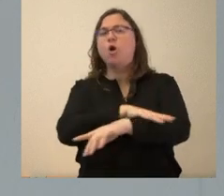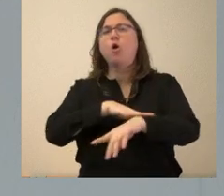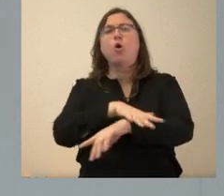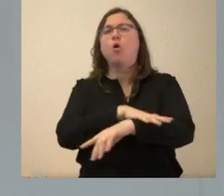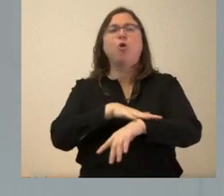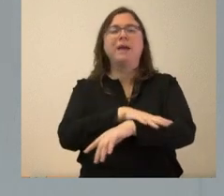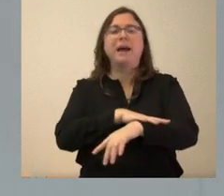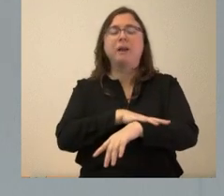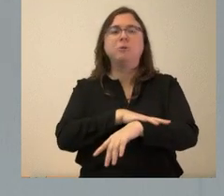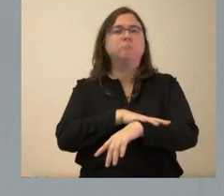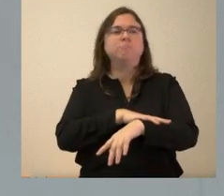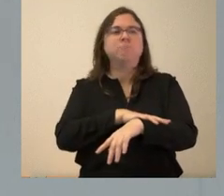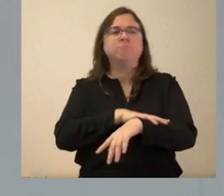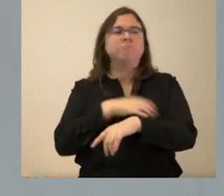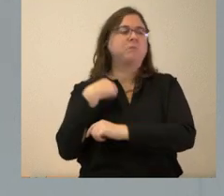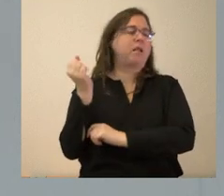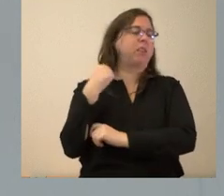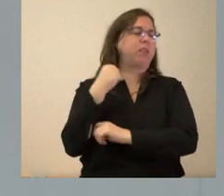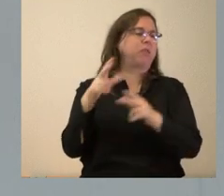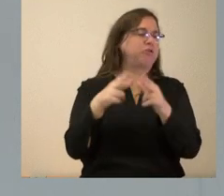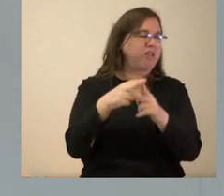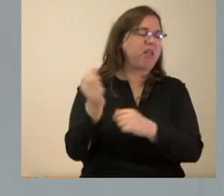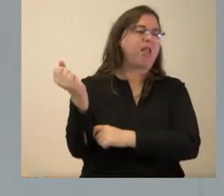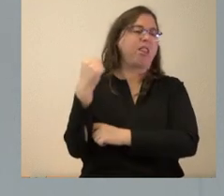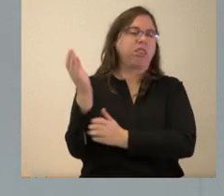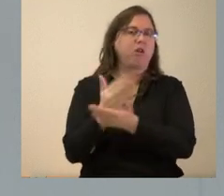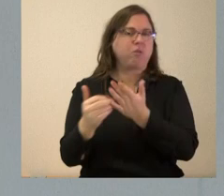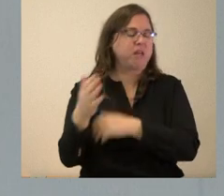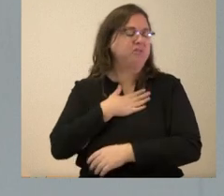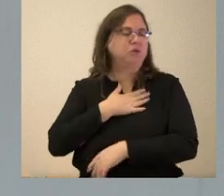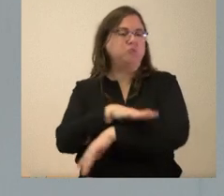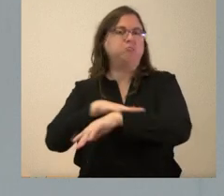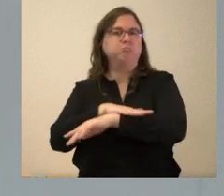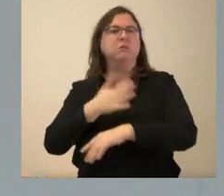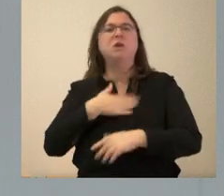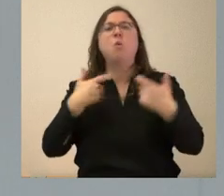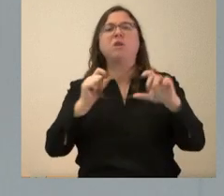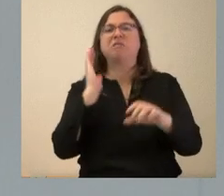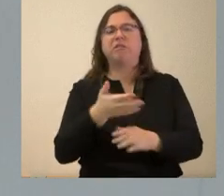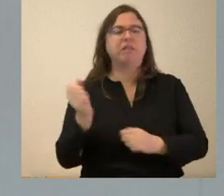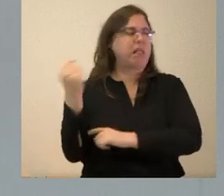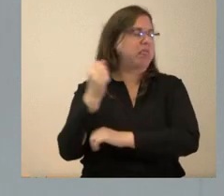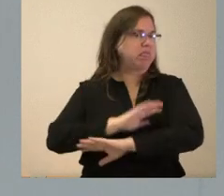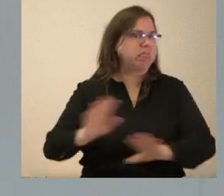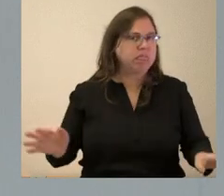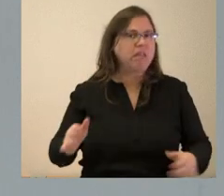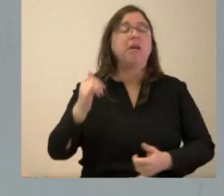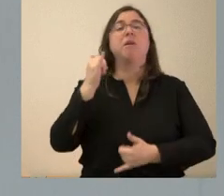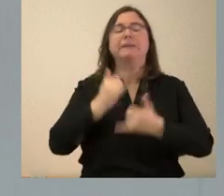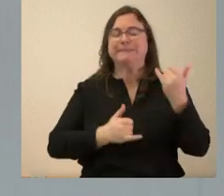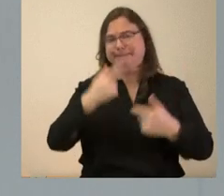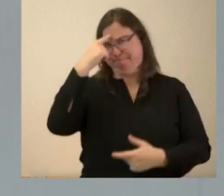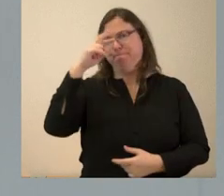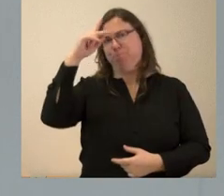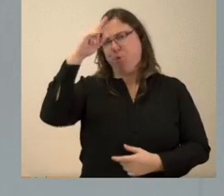gobernando sin contar con la sociedad sin contar con las comunidades autónomas sin contar con los sectores afectados y esto nos